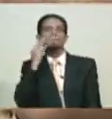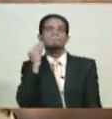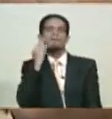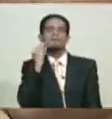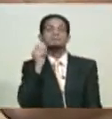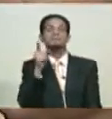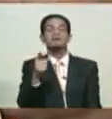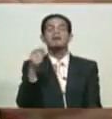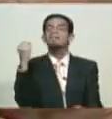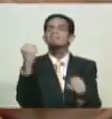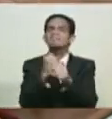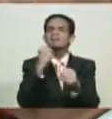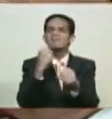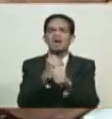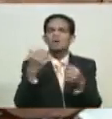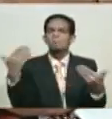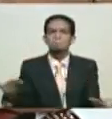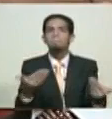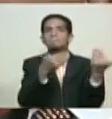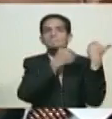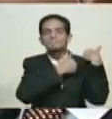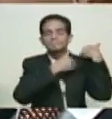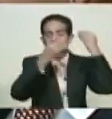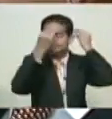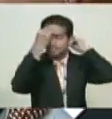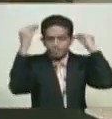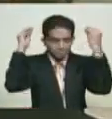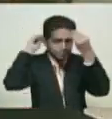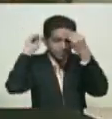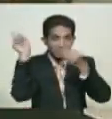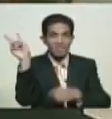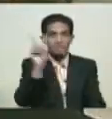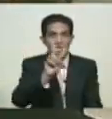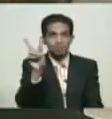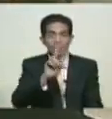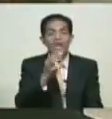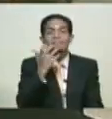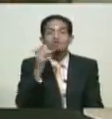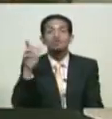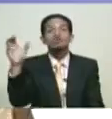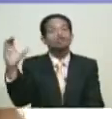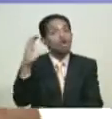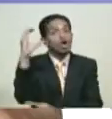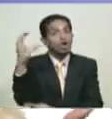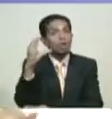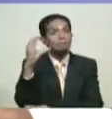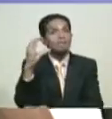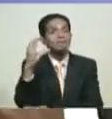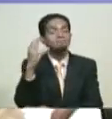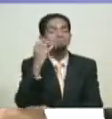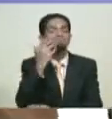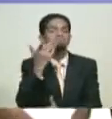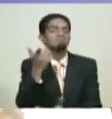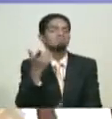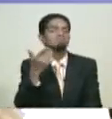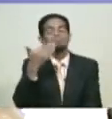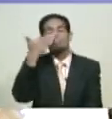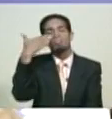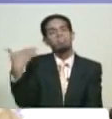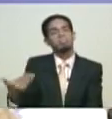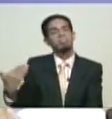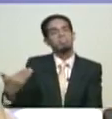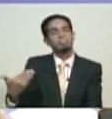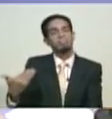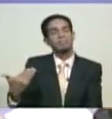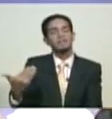jugado tantos medios privados como medios públicos en un país como colombia donde los medios públicos son mucho menos importantes trascendentes que